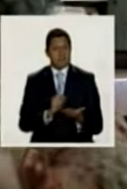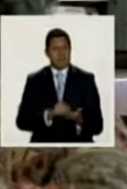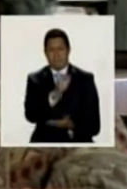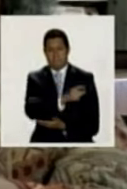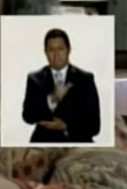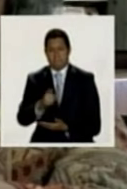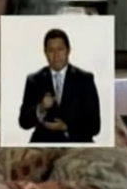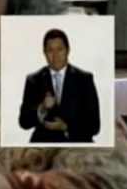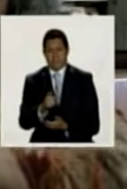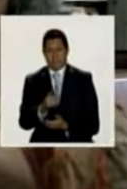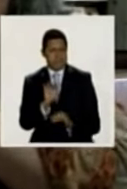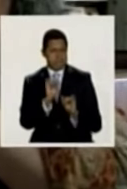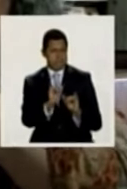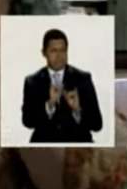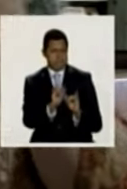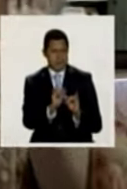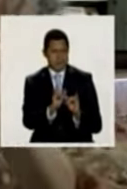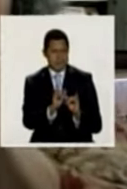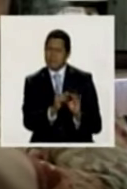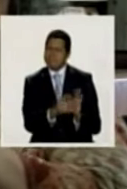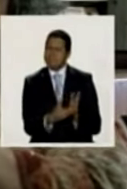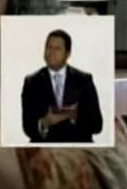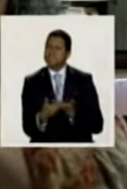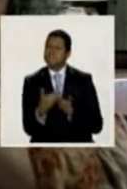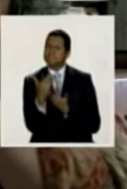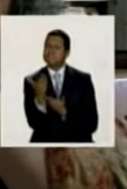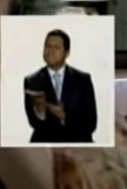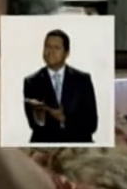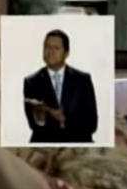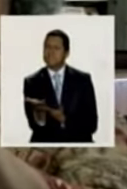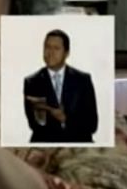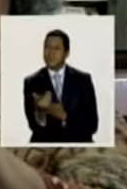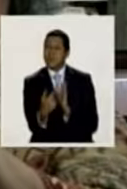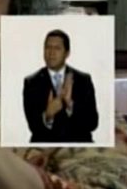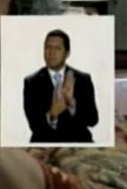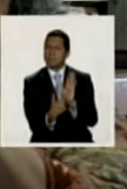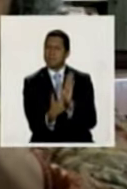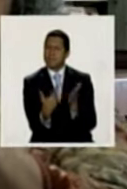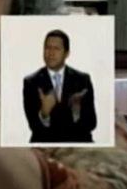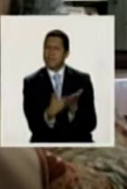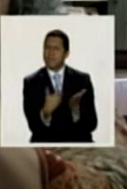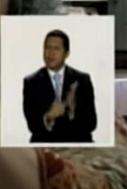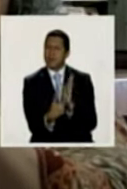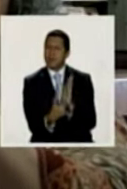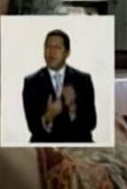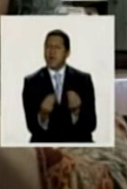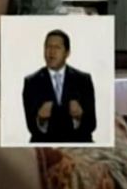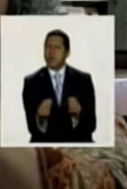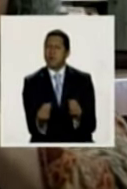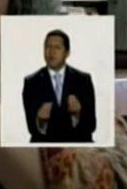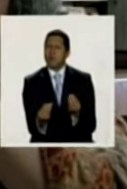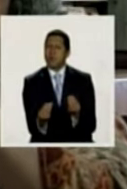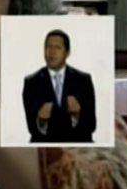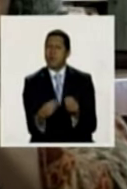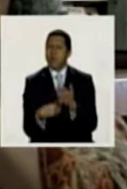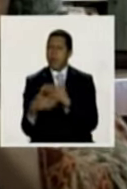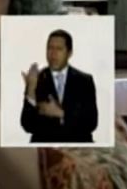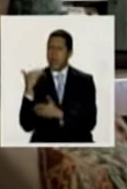personajes arquetípicos te van a dar como una muestra de cómo